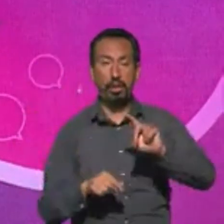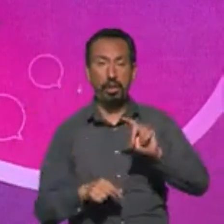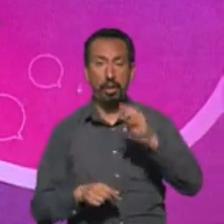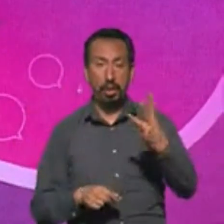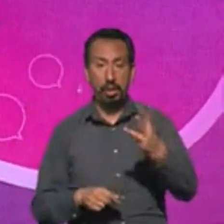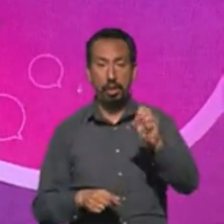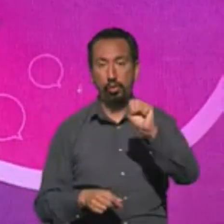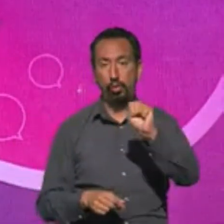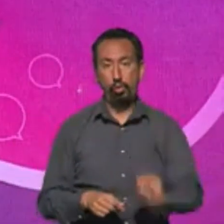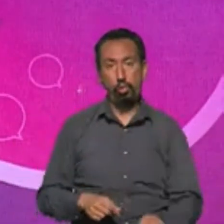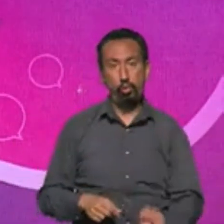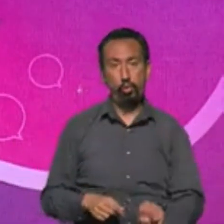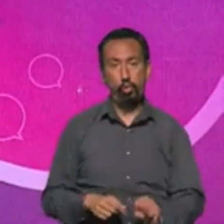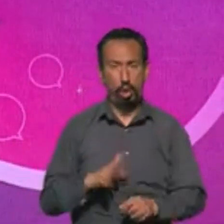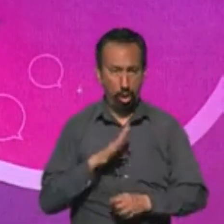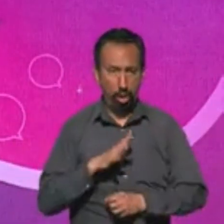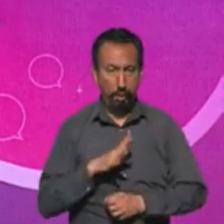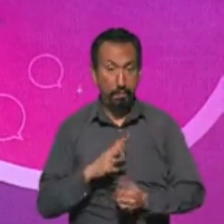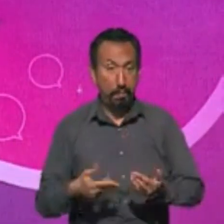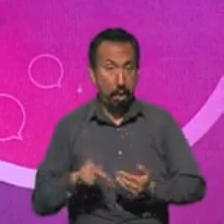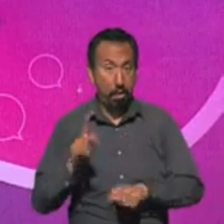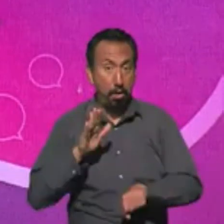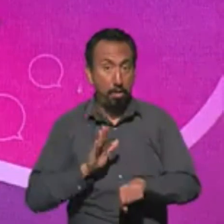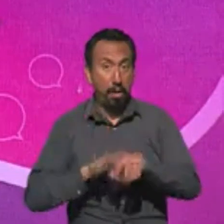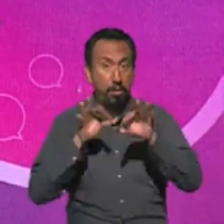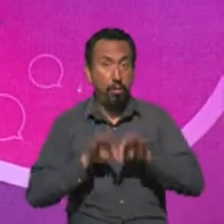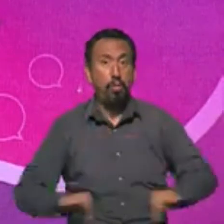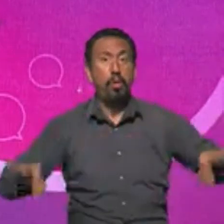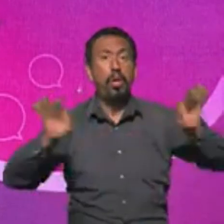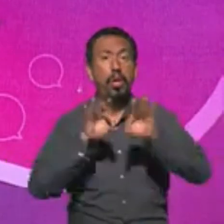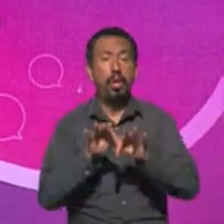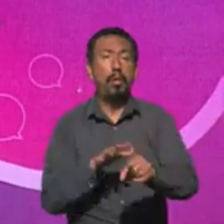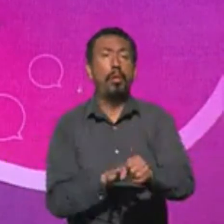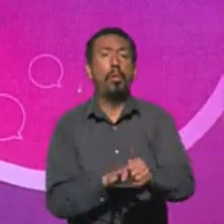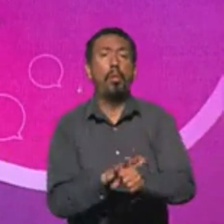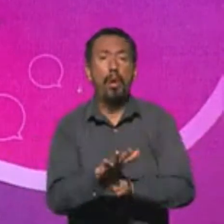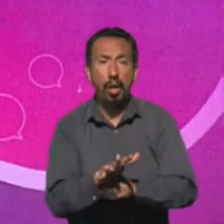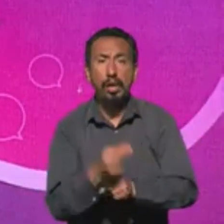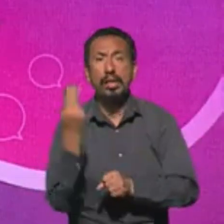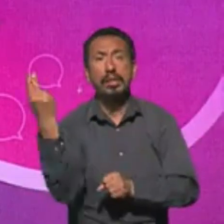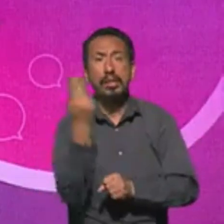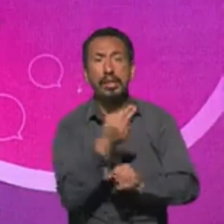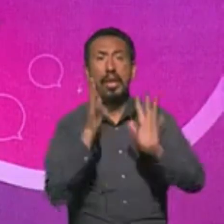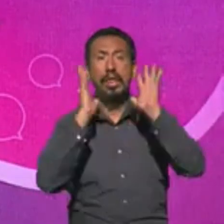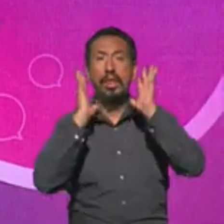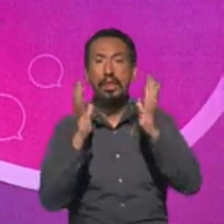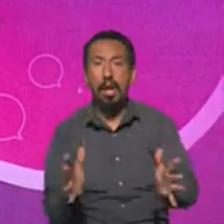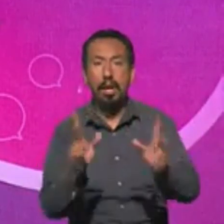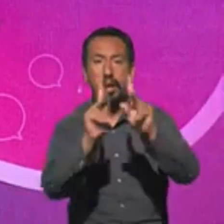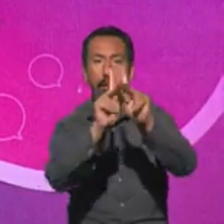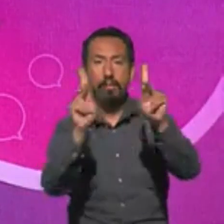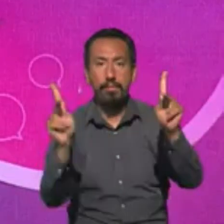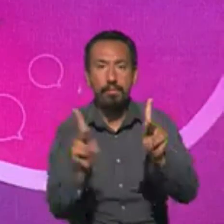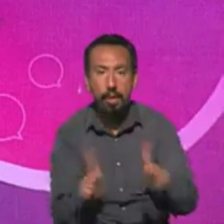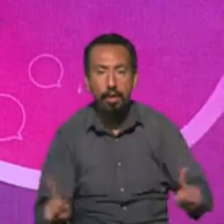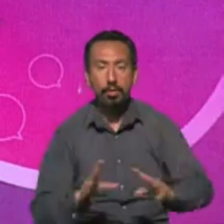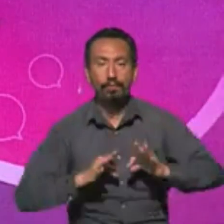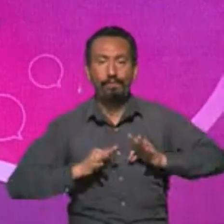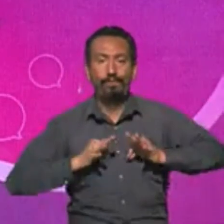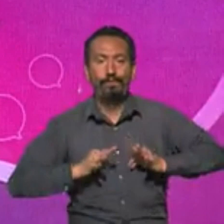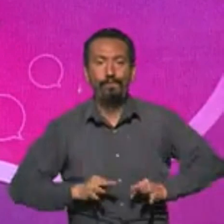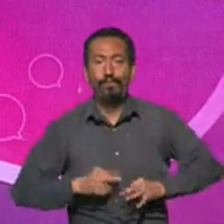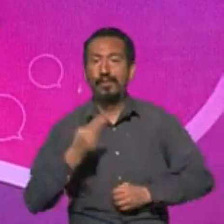Sur Por supuesto que el reto más importante es el de recuperar la paz y la tranquilidad de